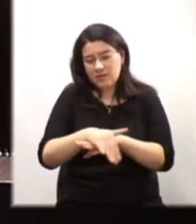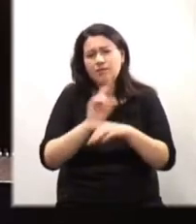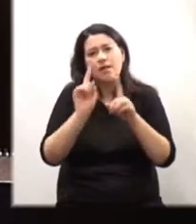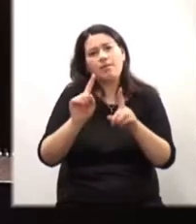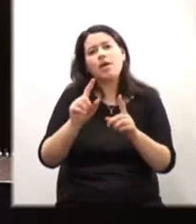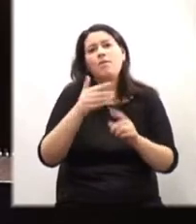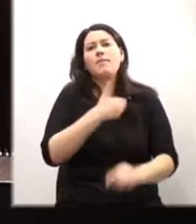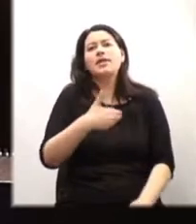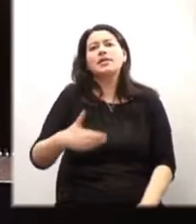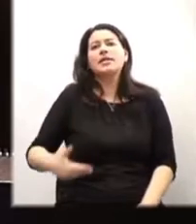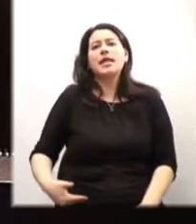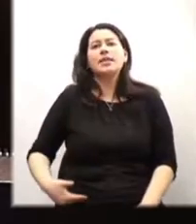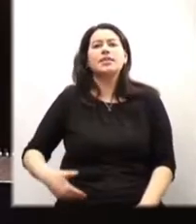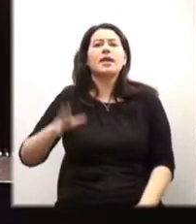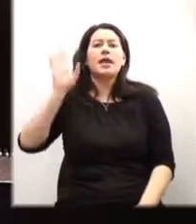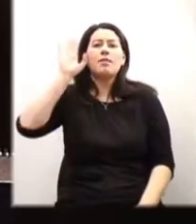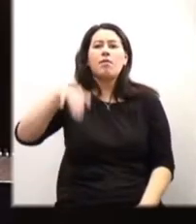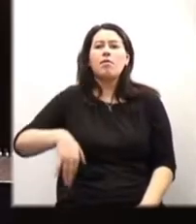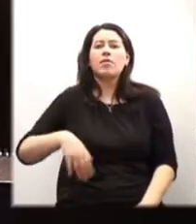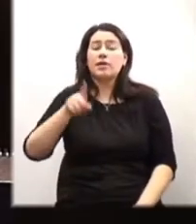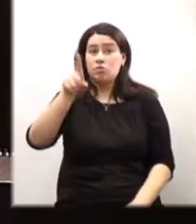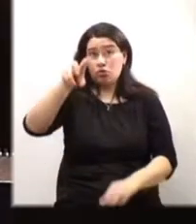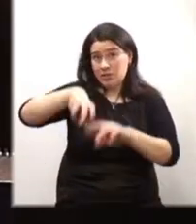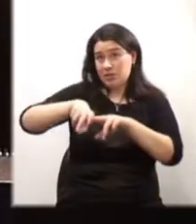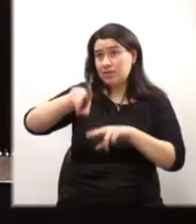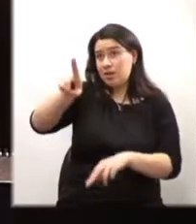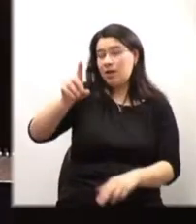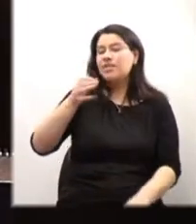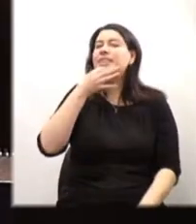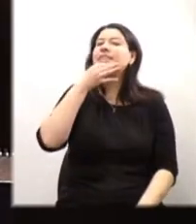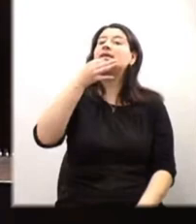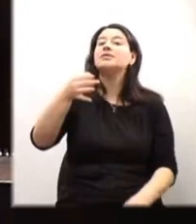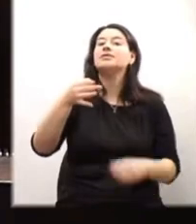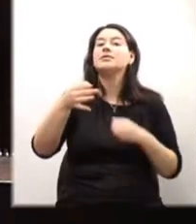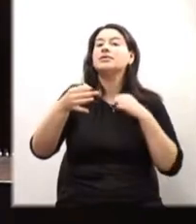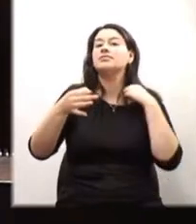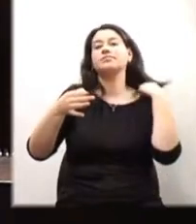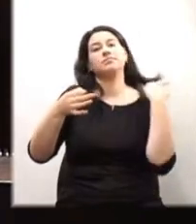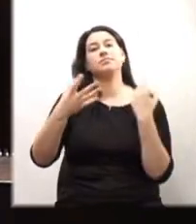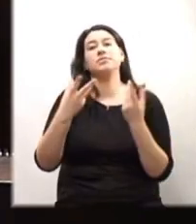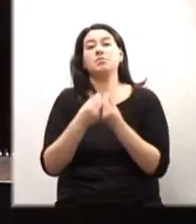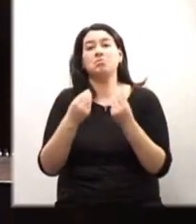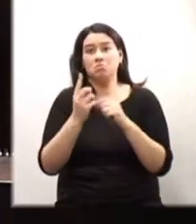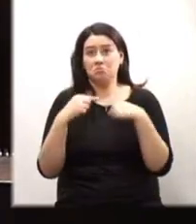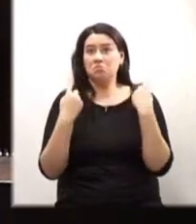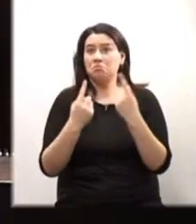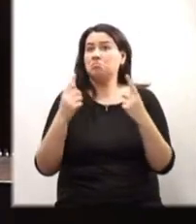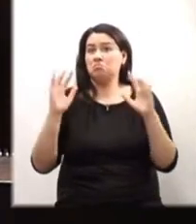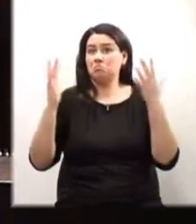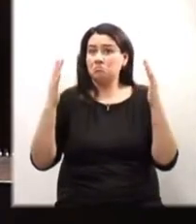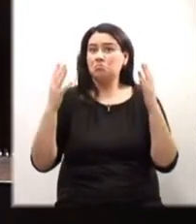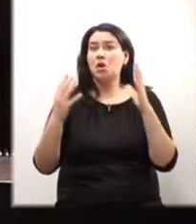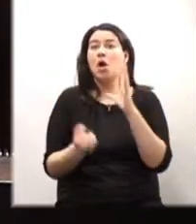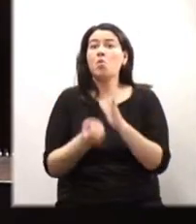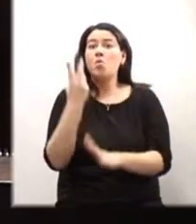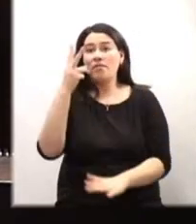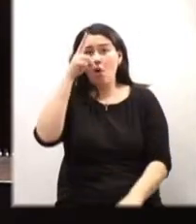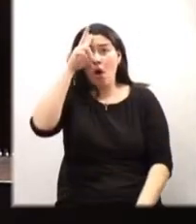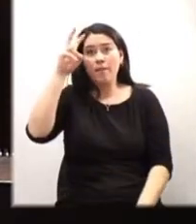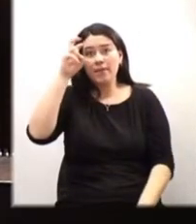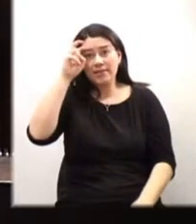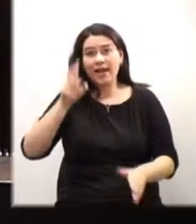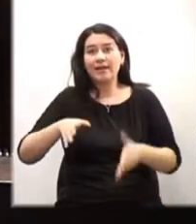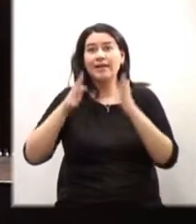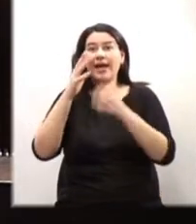Un presidente de la República, que allí donde usted está sentada, presidenta, anunció, y varios acá lo aplaudimos, un nuevo hospital de clínicas